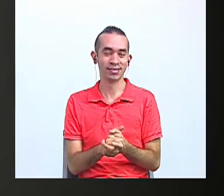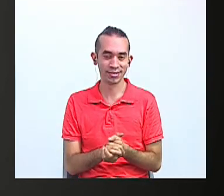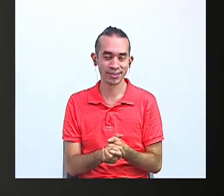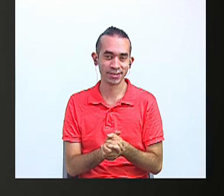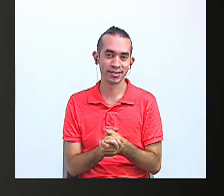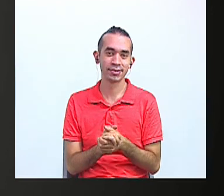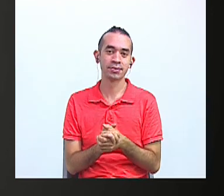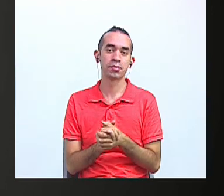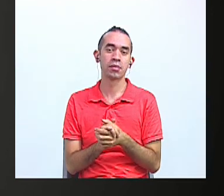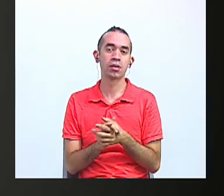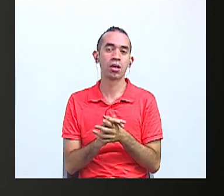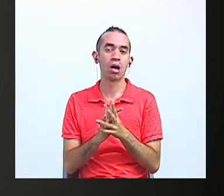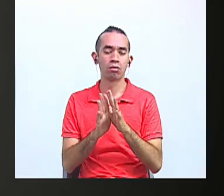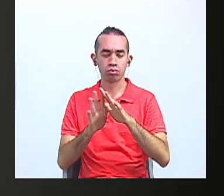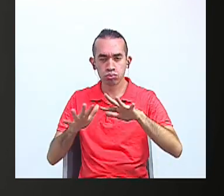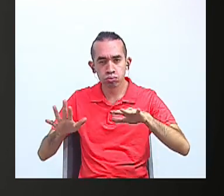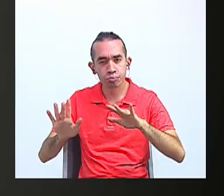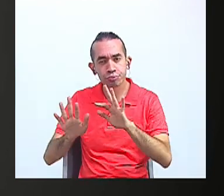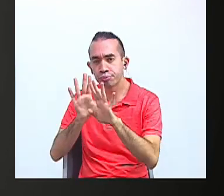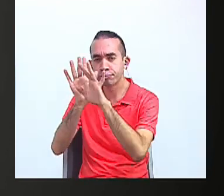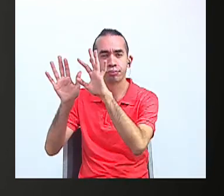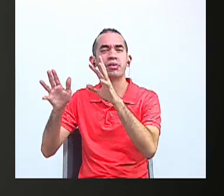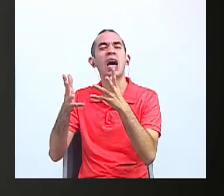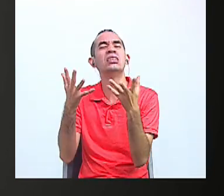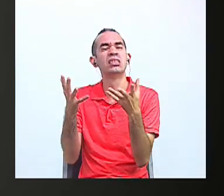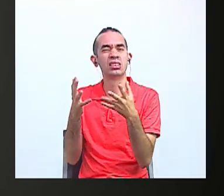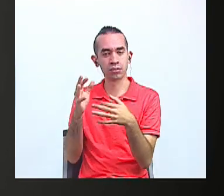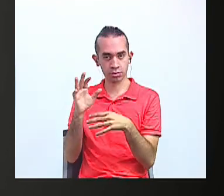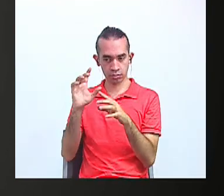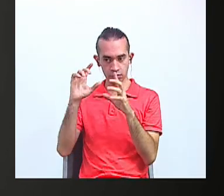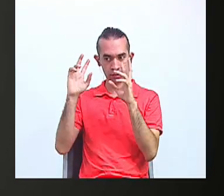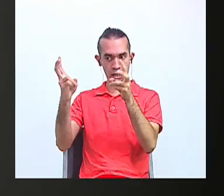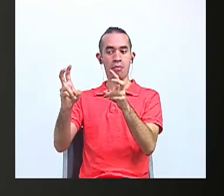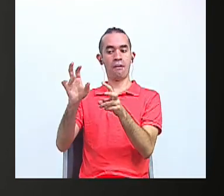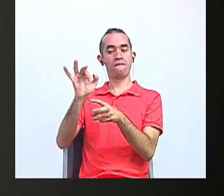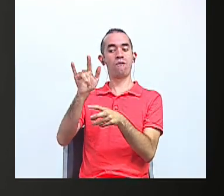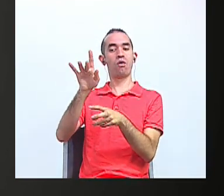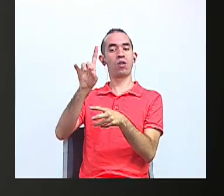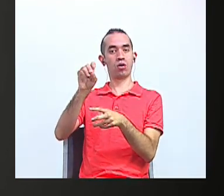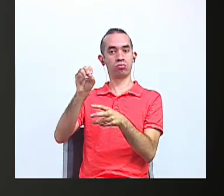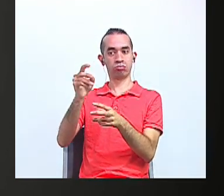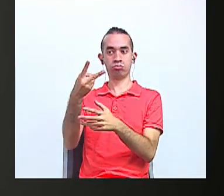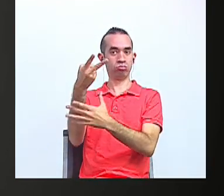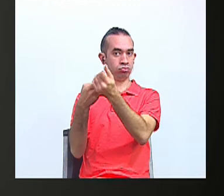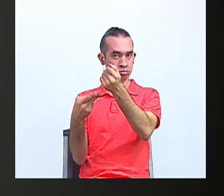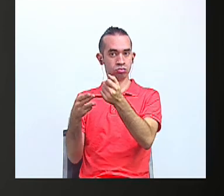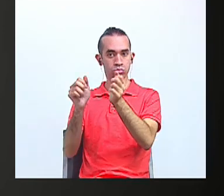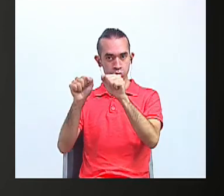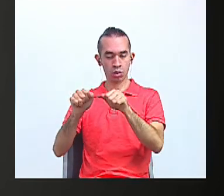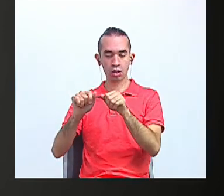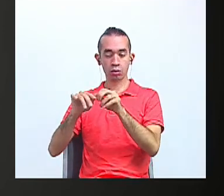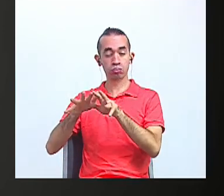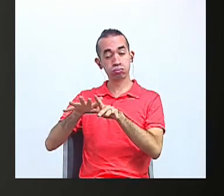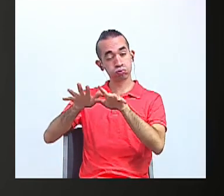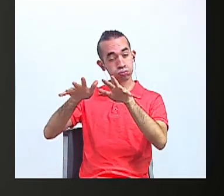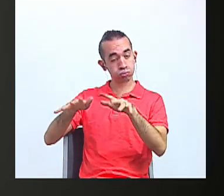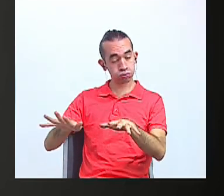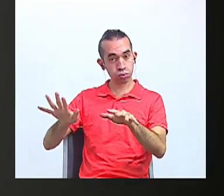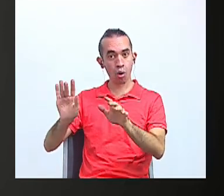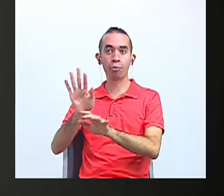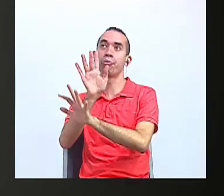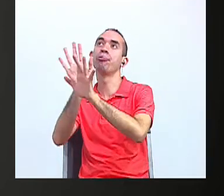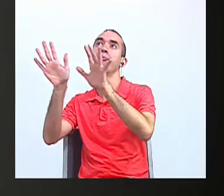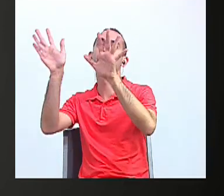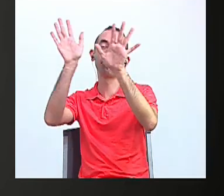es un fluido? Claro, los fluidos, como dijimos al inicio, son esas sustancias que tienen la capacidad de fluir. Pero para ampliarlo un